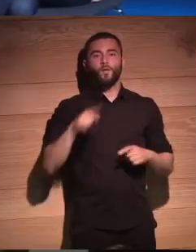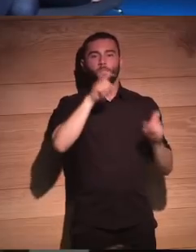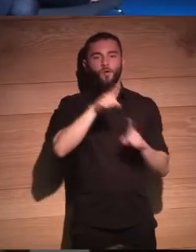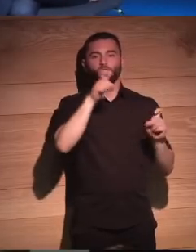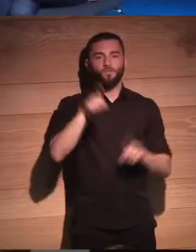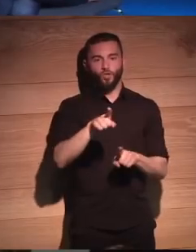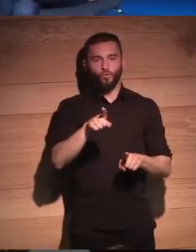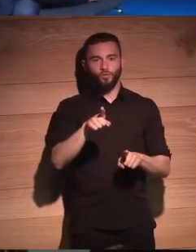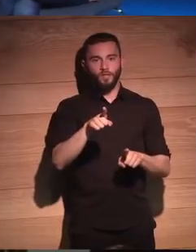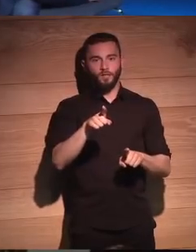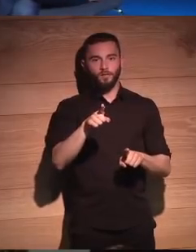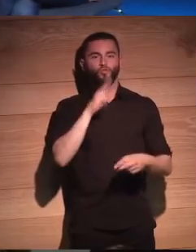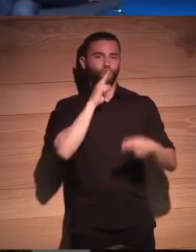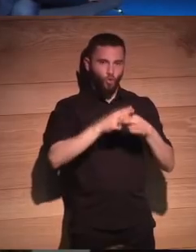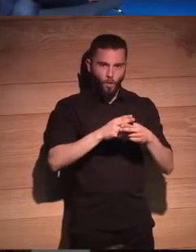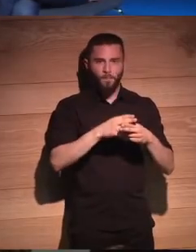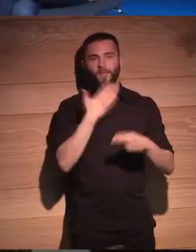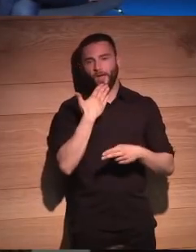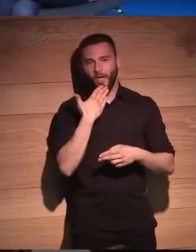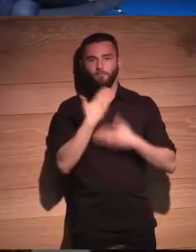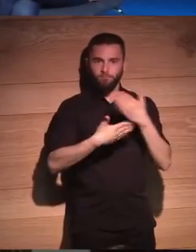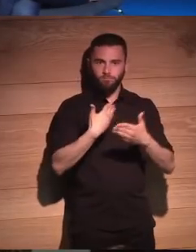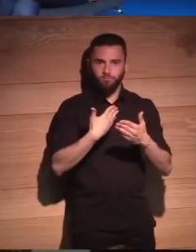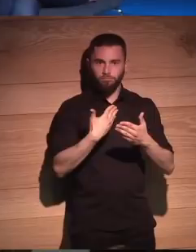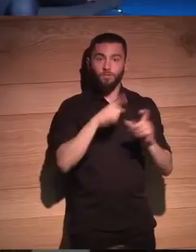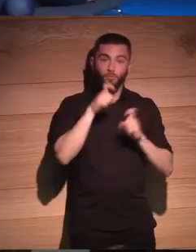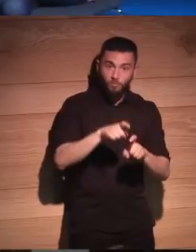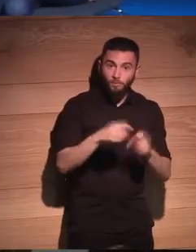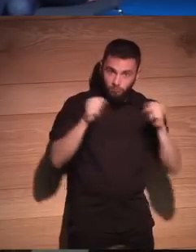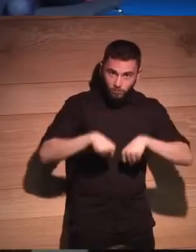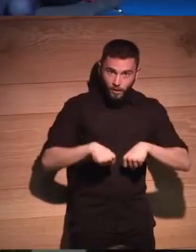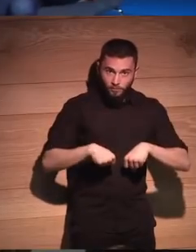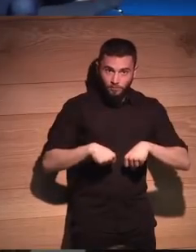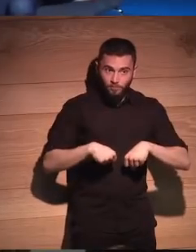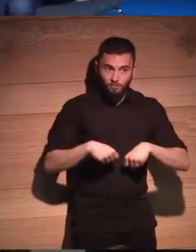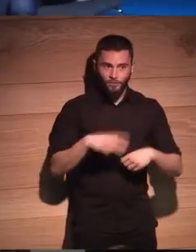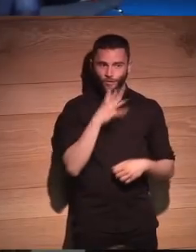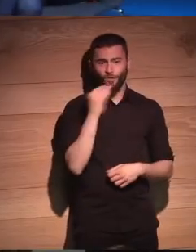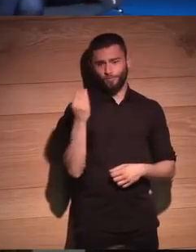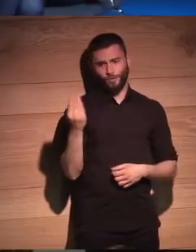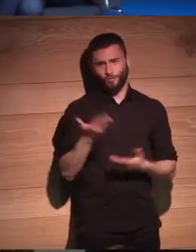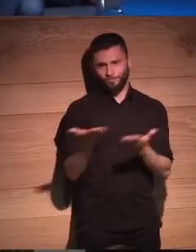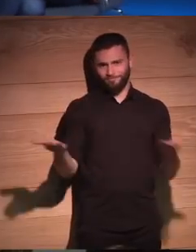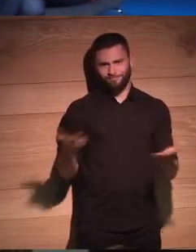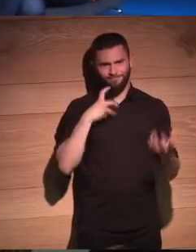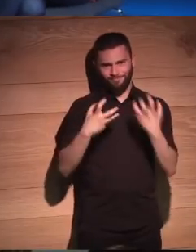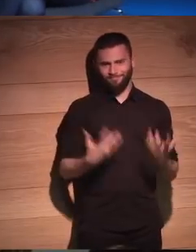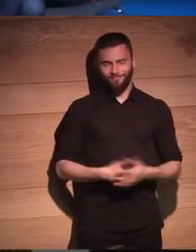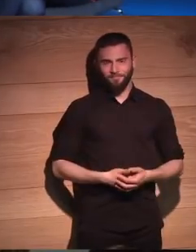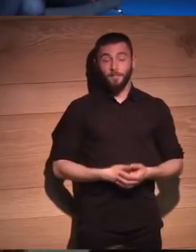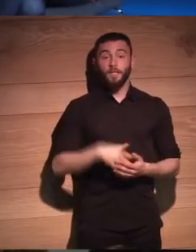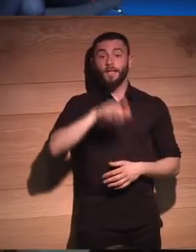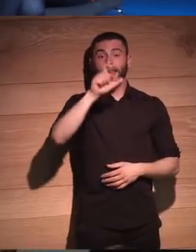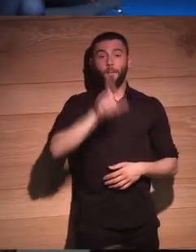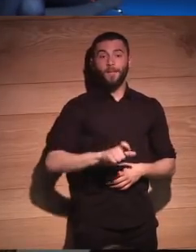preguntas. Si no os importa, os identificáis, decís vuestra edad, que no hay problema alguno con esa juventud que derrocháis, y la